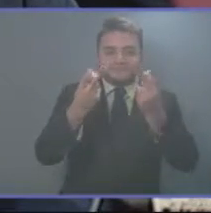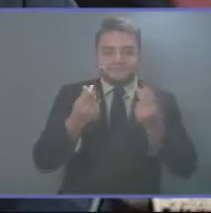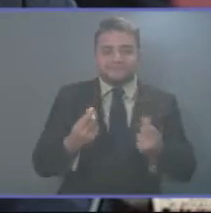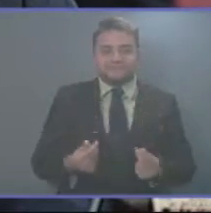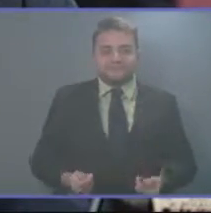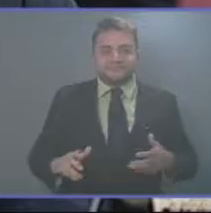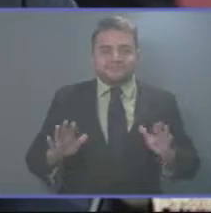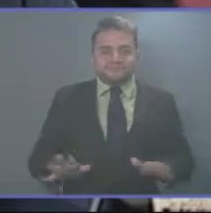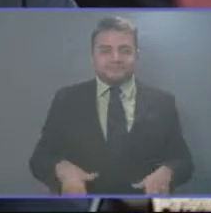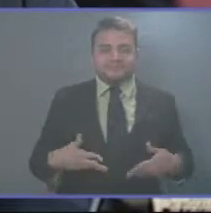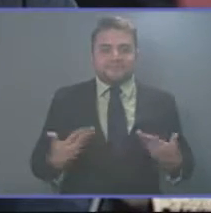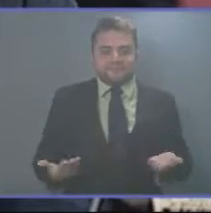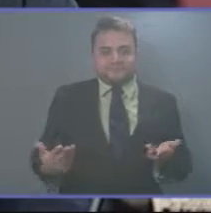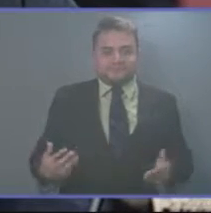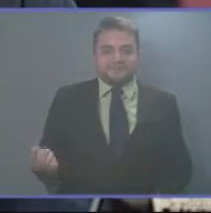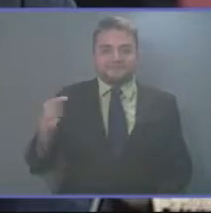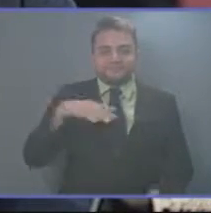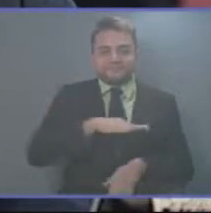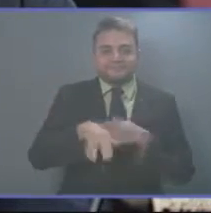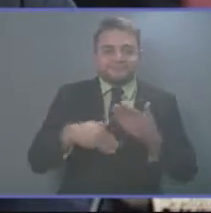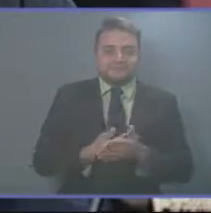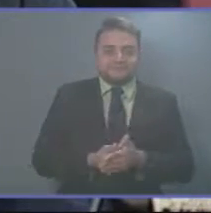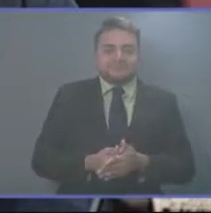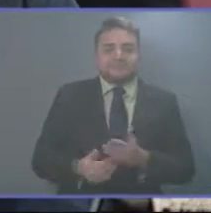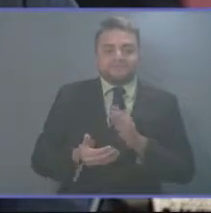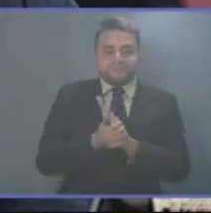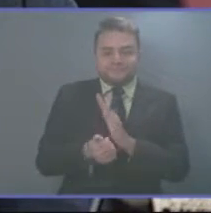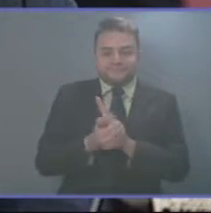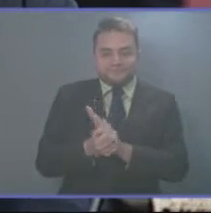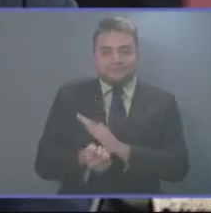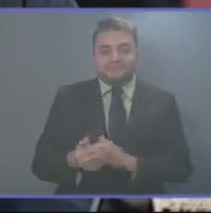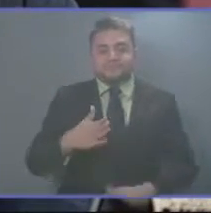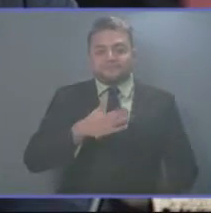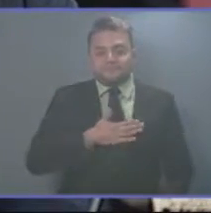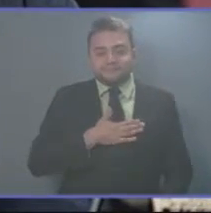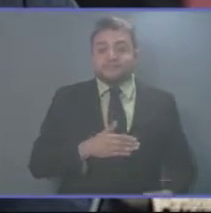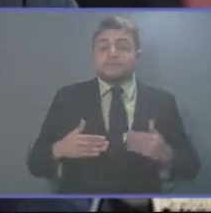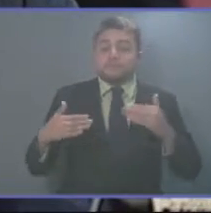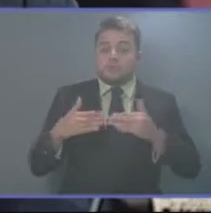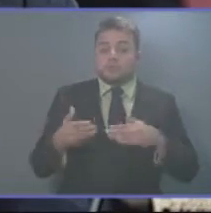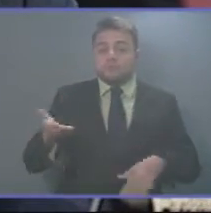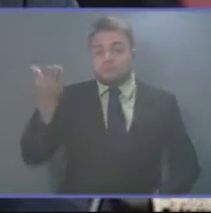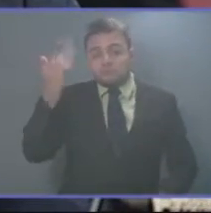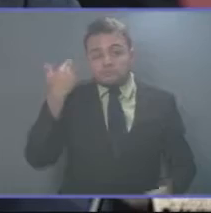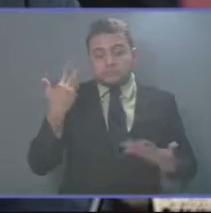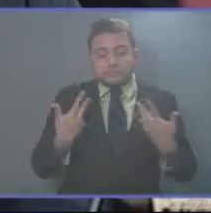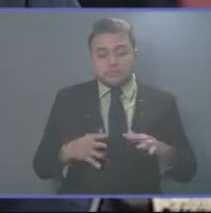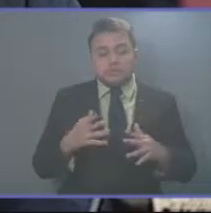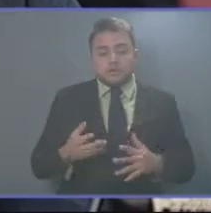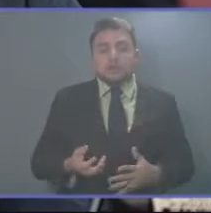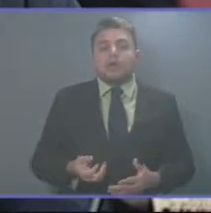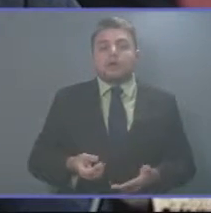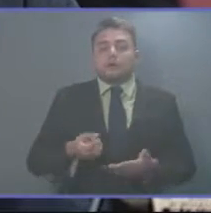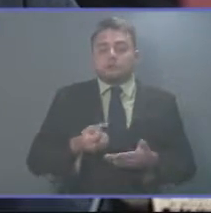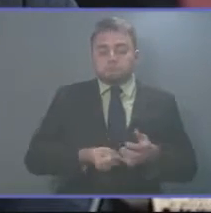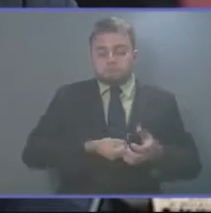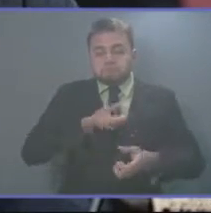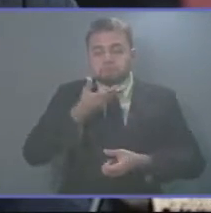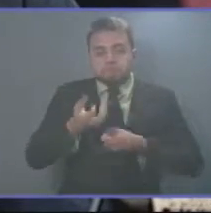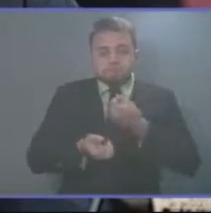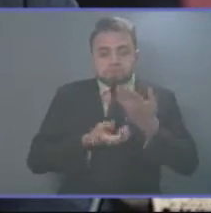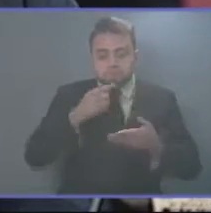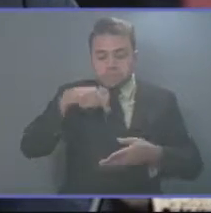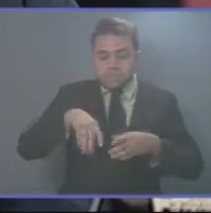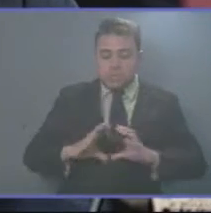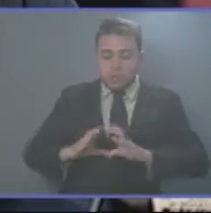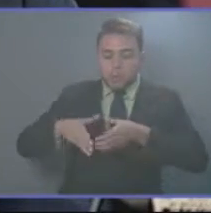y cumplimiento de sus atribuciones que le corresponden. Con base en las razones antes expresadas, esta comisión ha considerado emitir